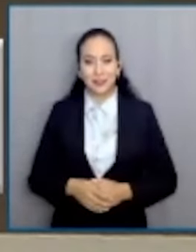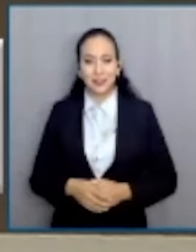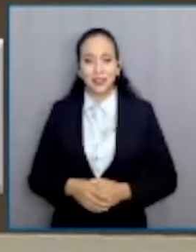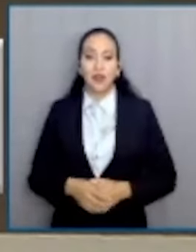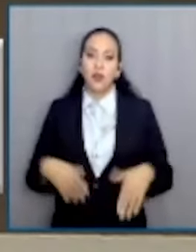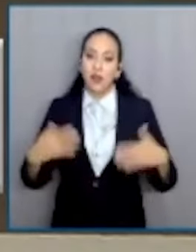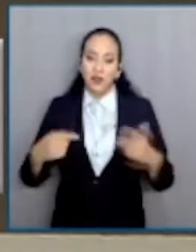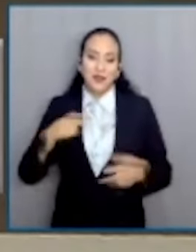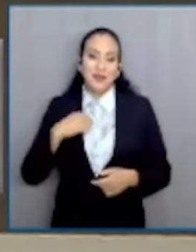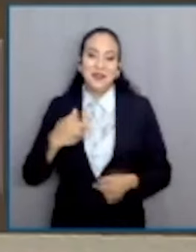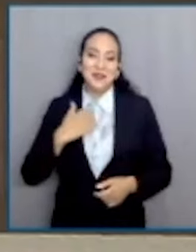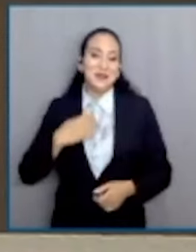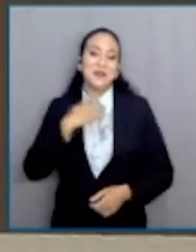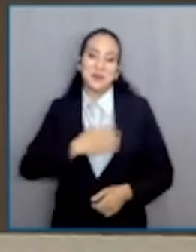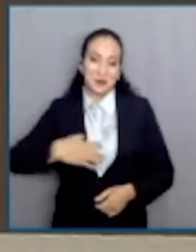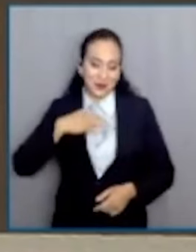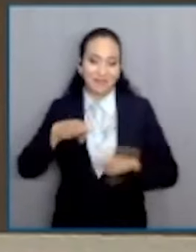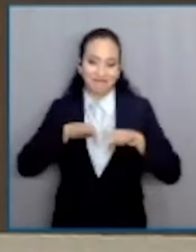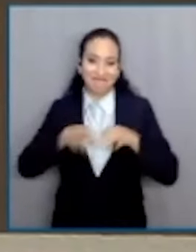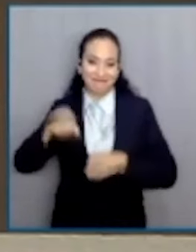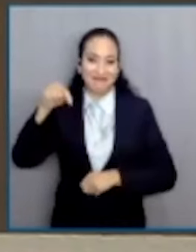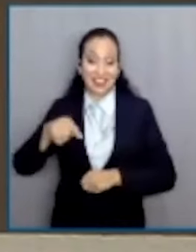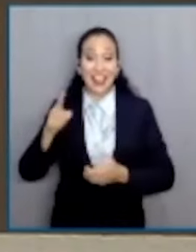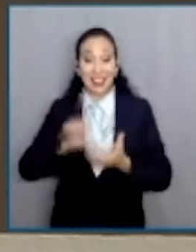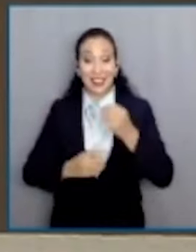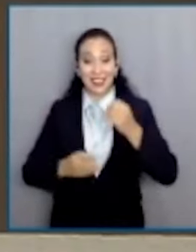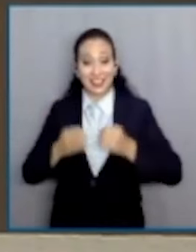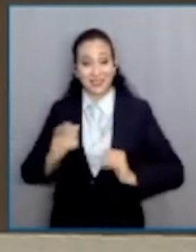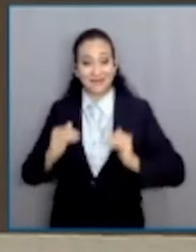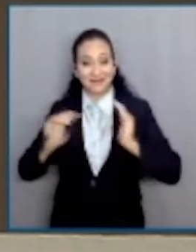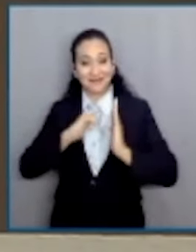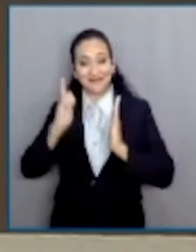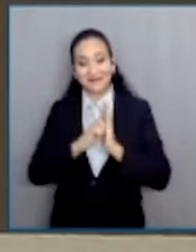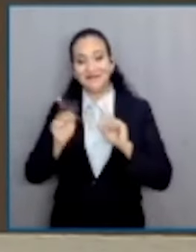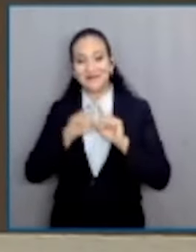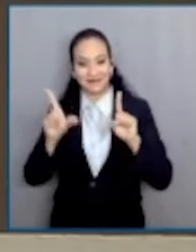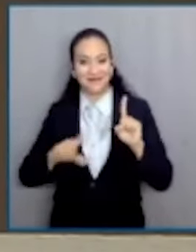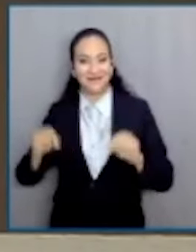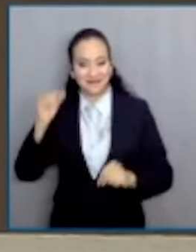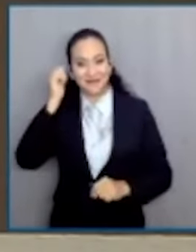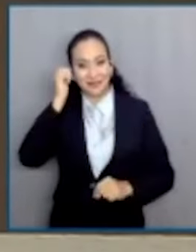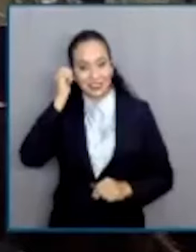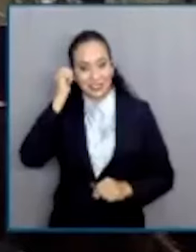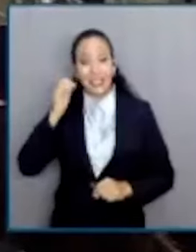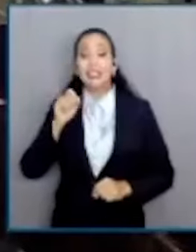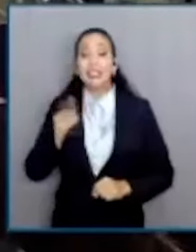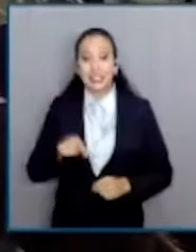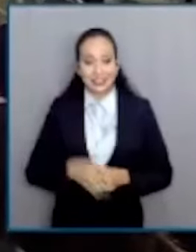privilegio de trabajar en la suprema corte de justicia de la nación el tribunal constitucional de nuestro